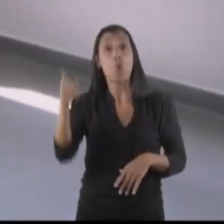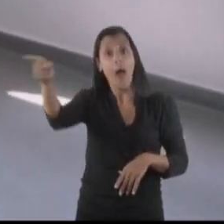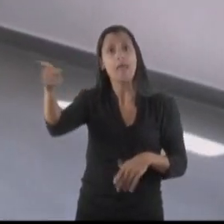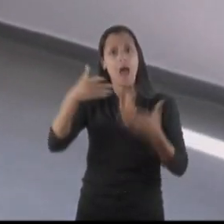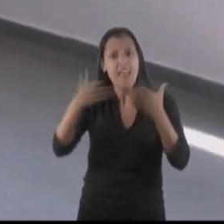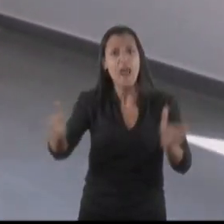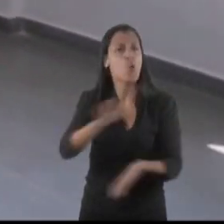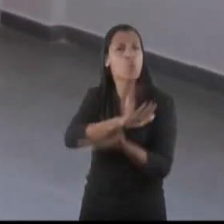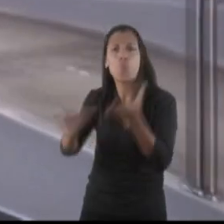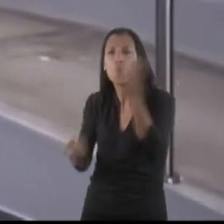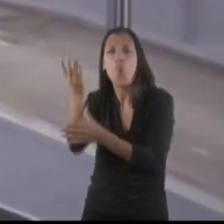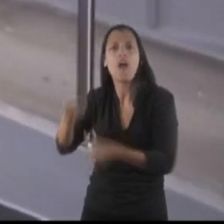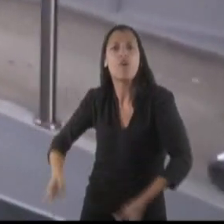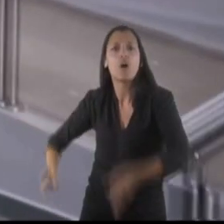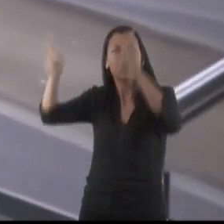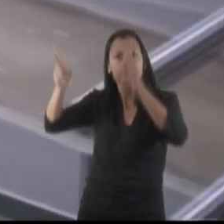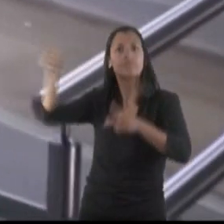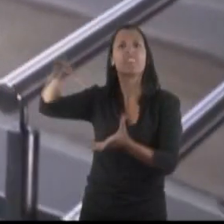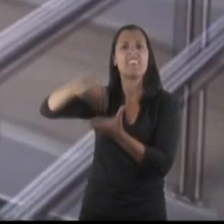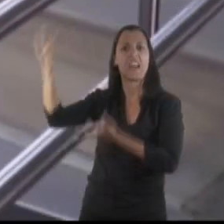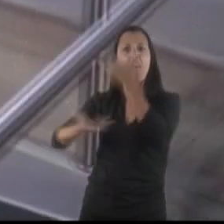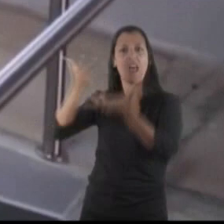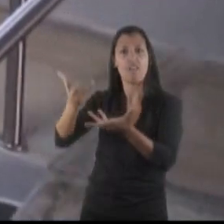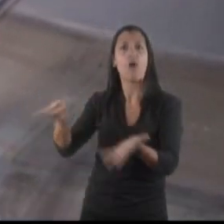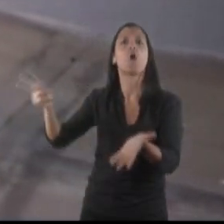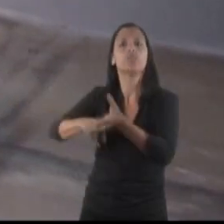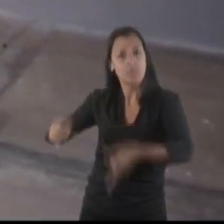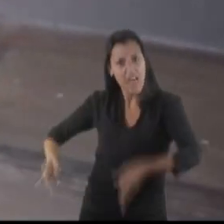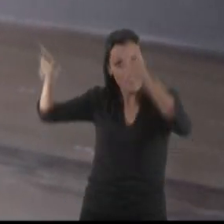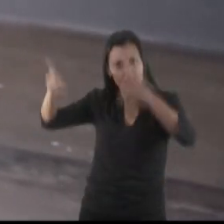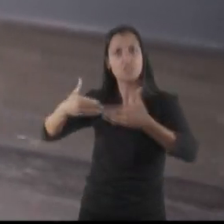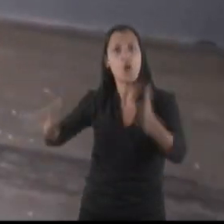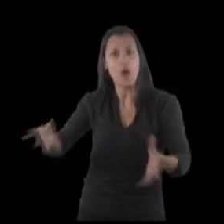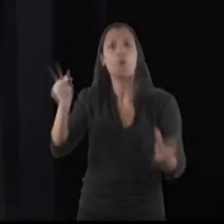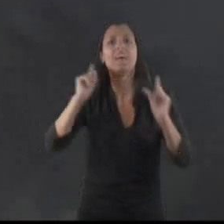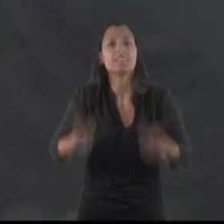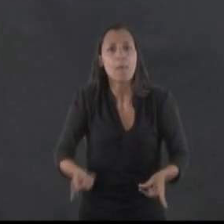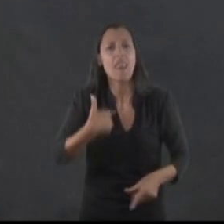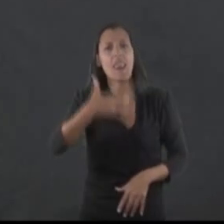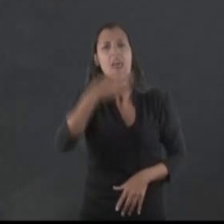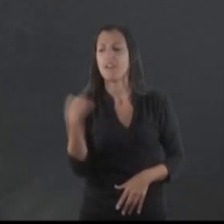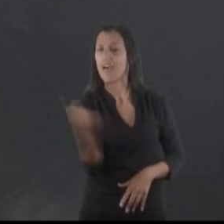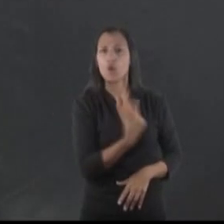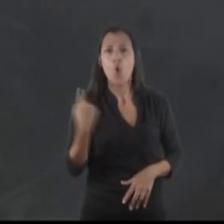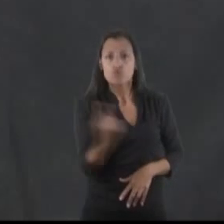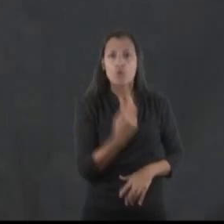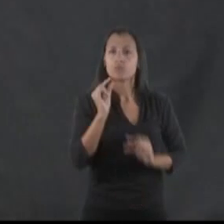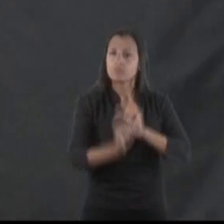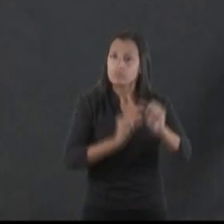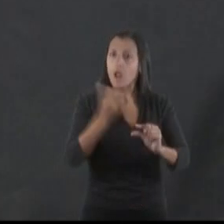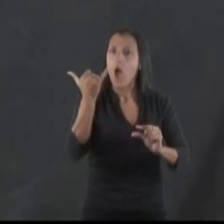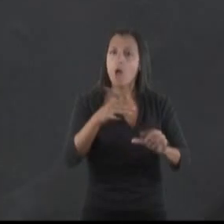nuevo edificio de la Universidad de Tierra del Fuego. En verdad, nosotros estamos